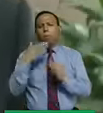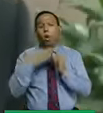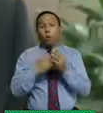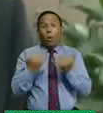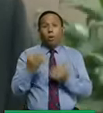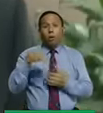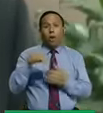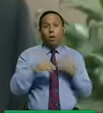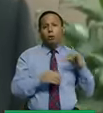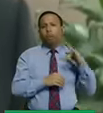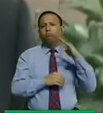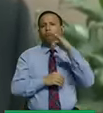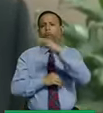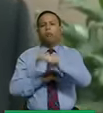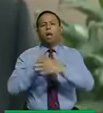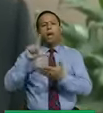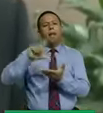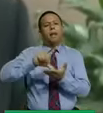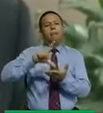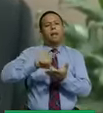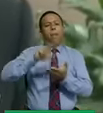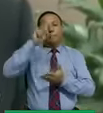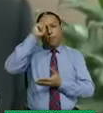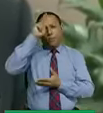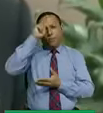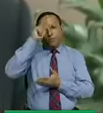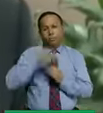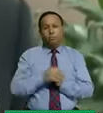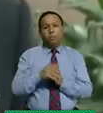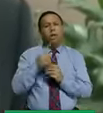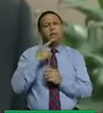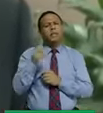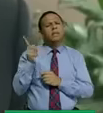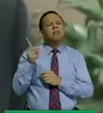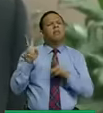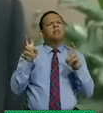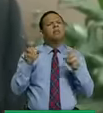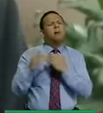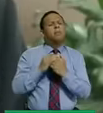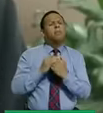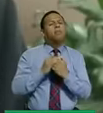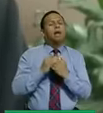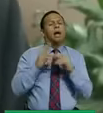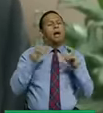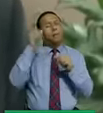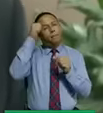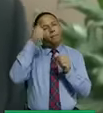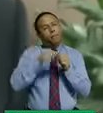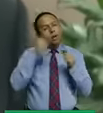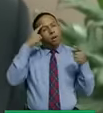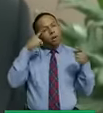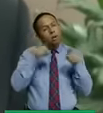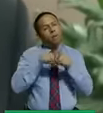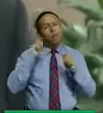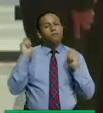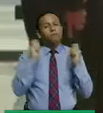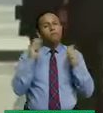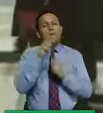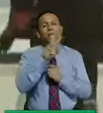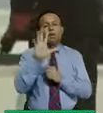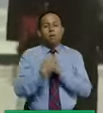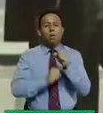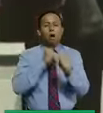a propósito de la conmemoración del 25 aniversario de los acuerdos de paz con el Perú.